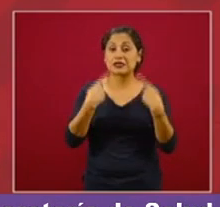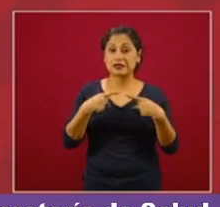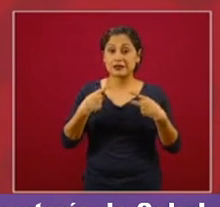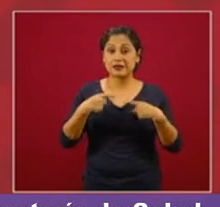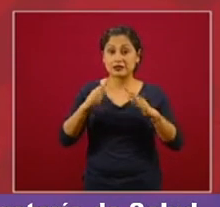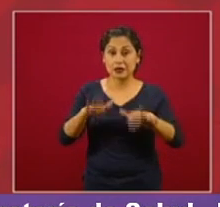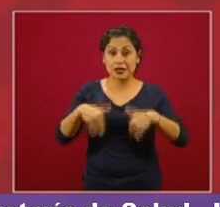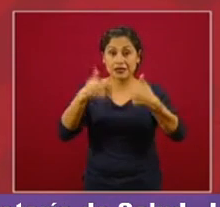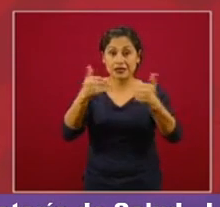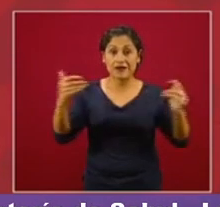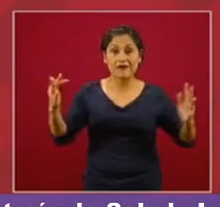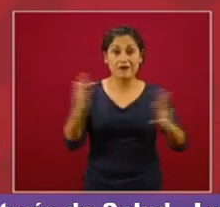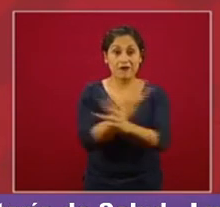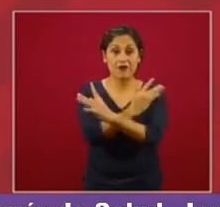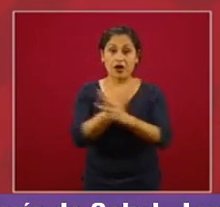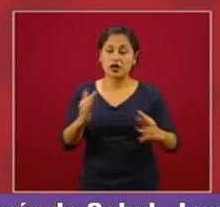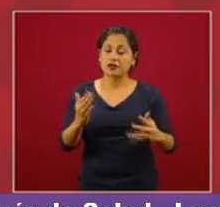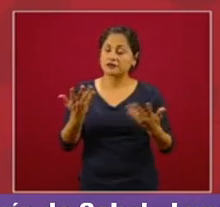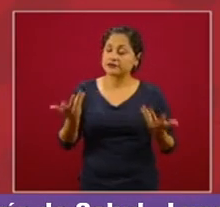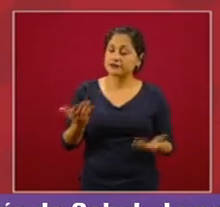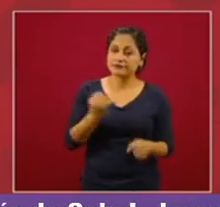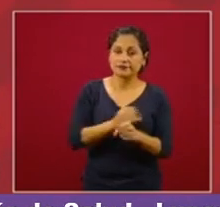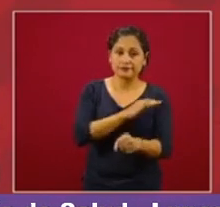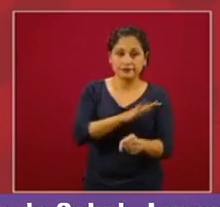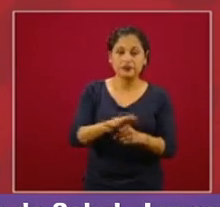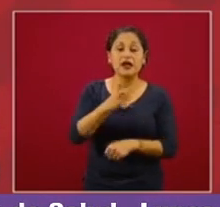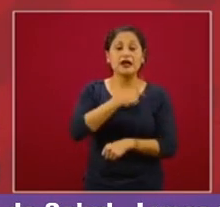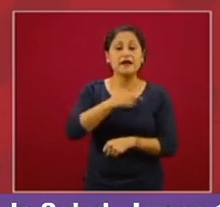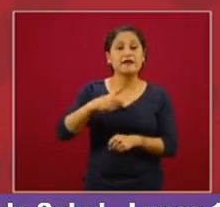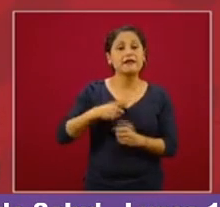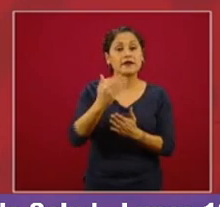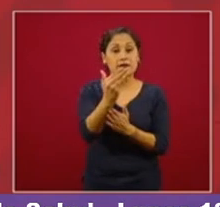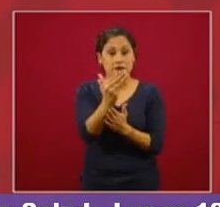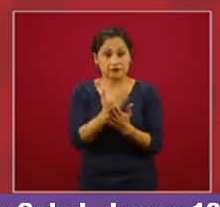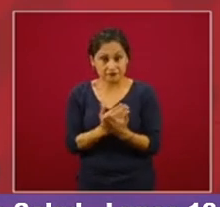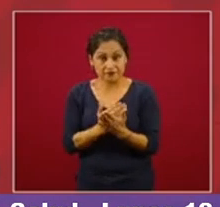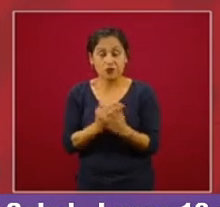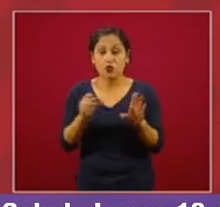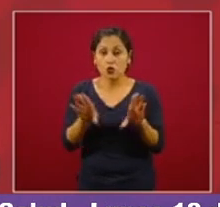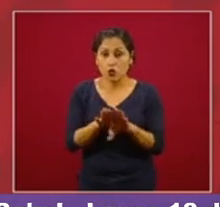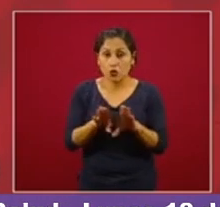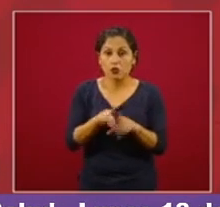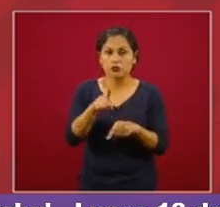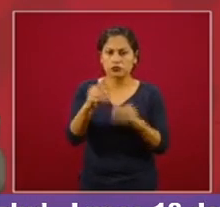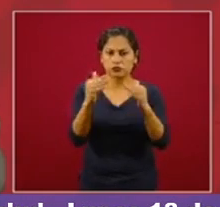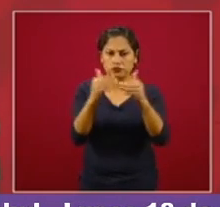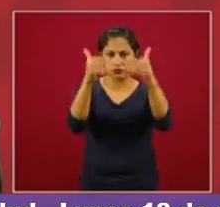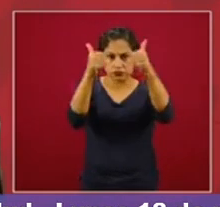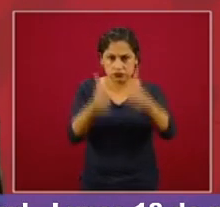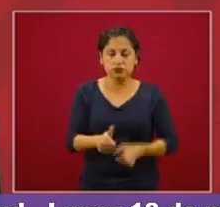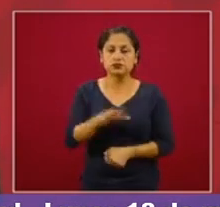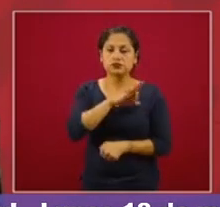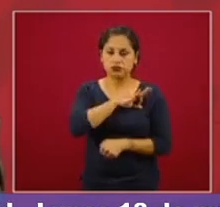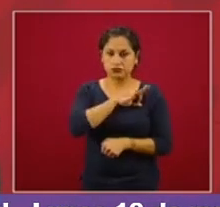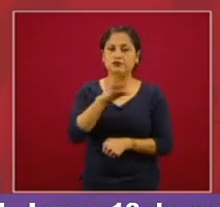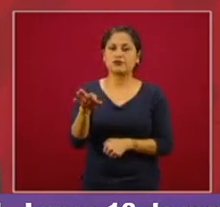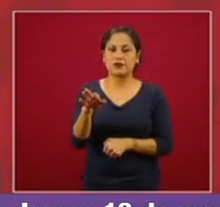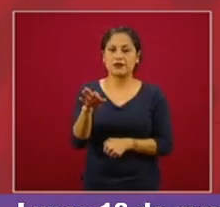mecanismo fundamental para reducir los contagios. El resumen es quedarse en casa y esto es lo que hace que no